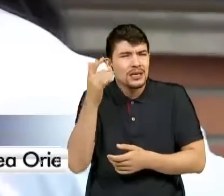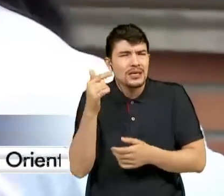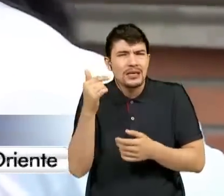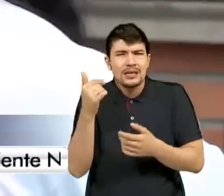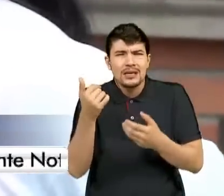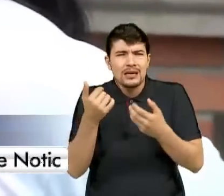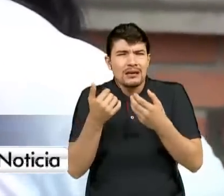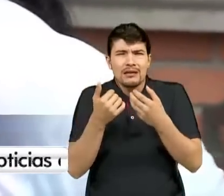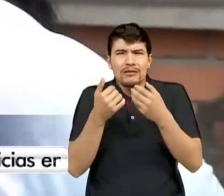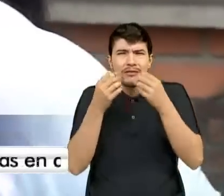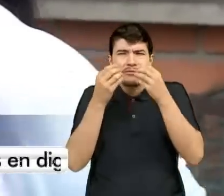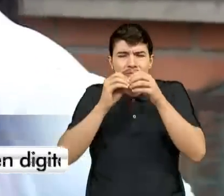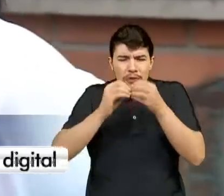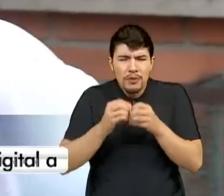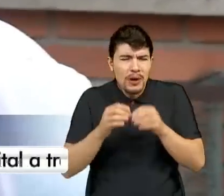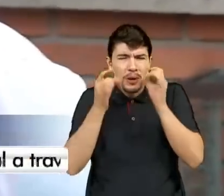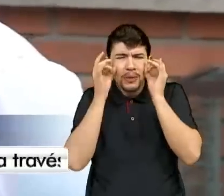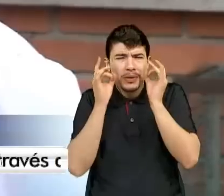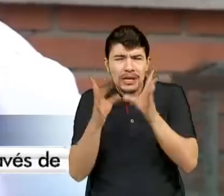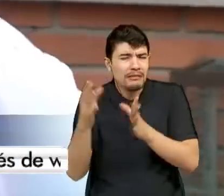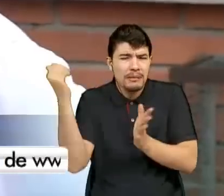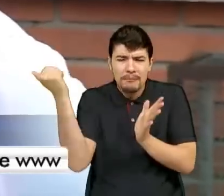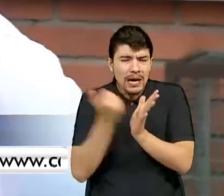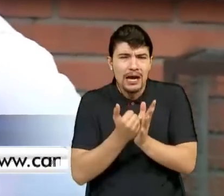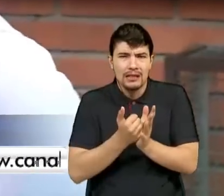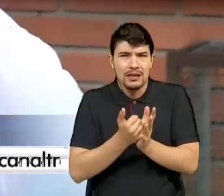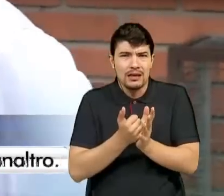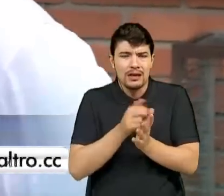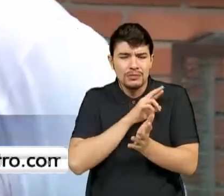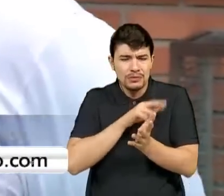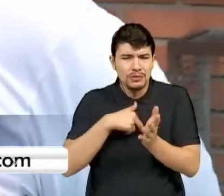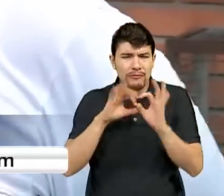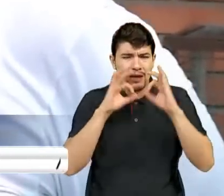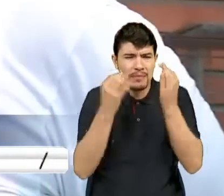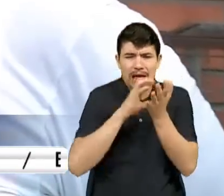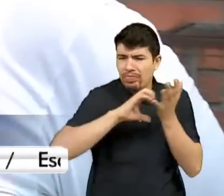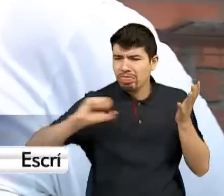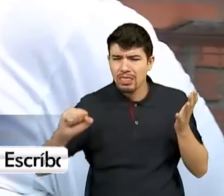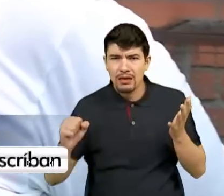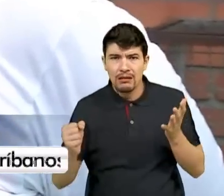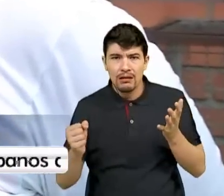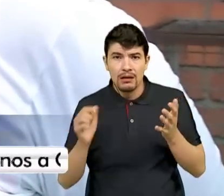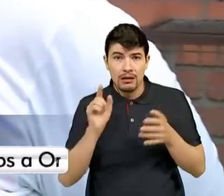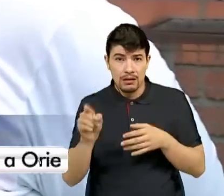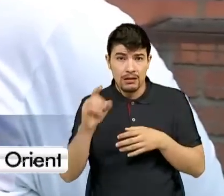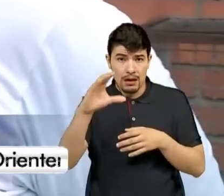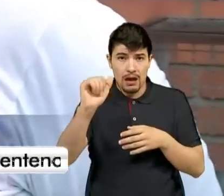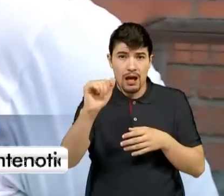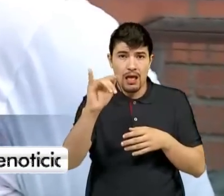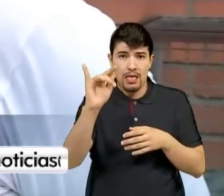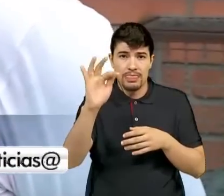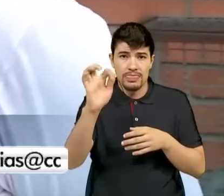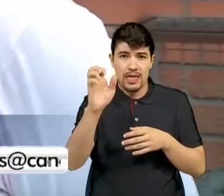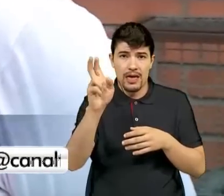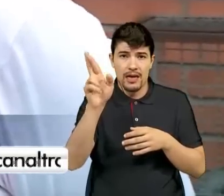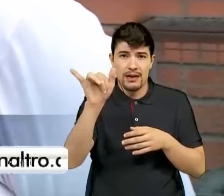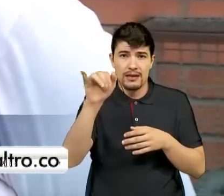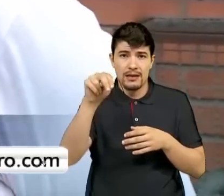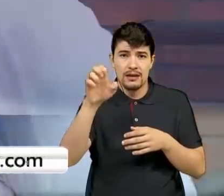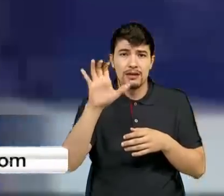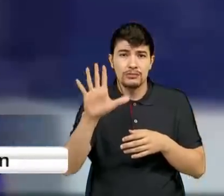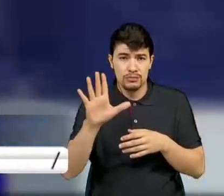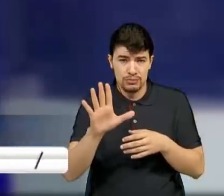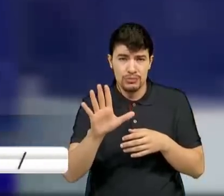tan despiadada no la arrebatan de las manos. Caterine no merecía estar